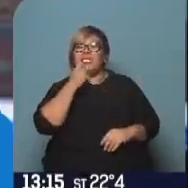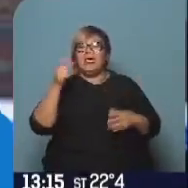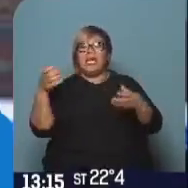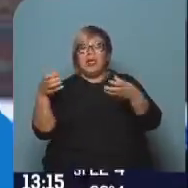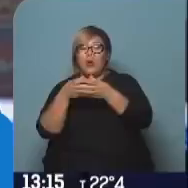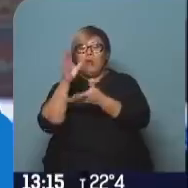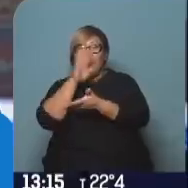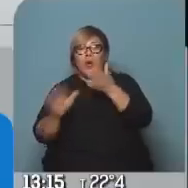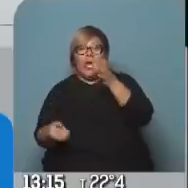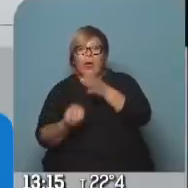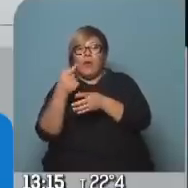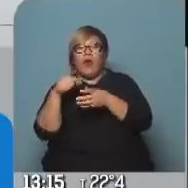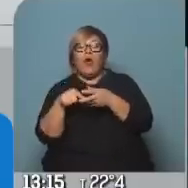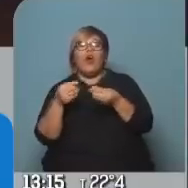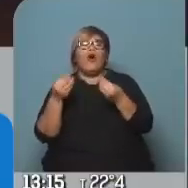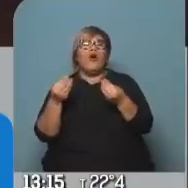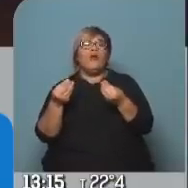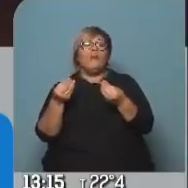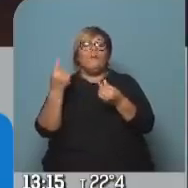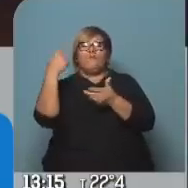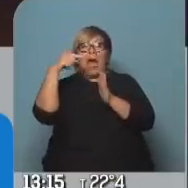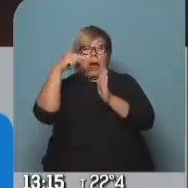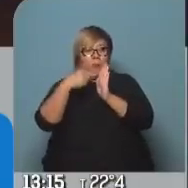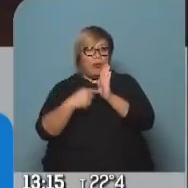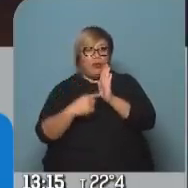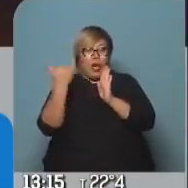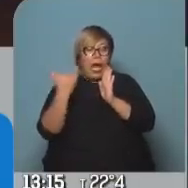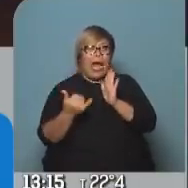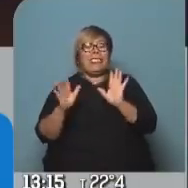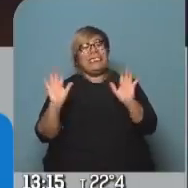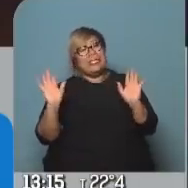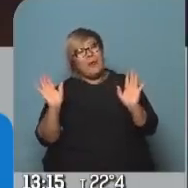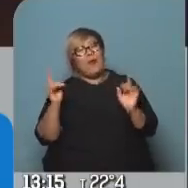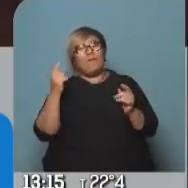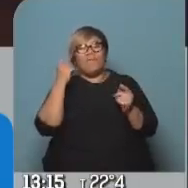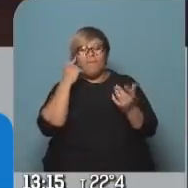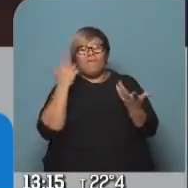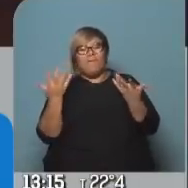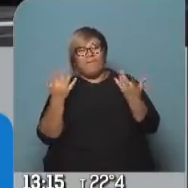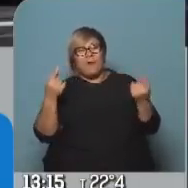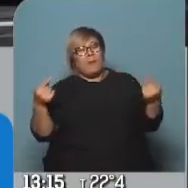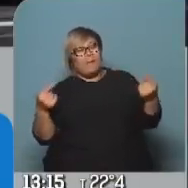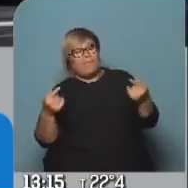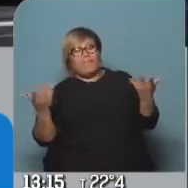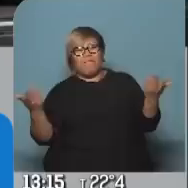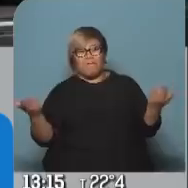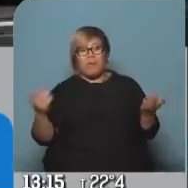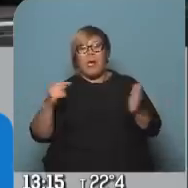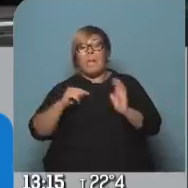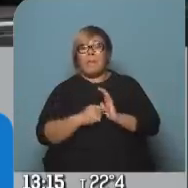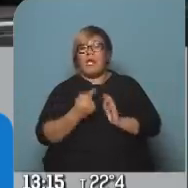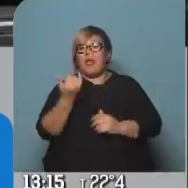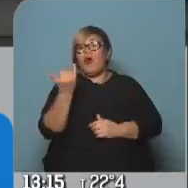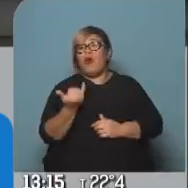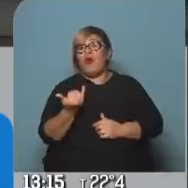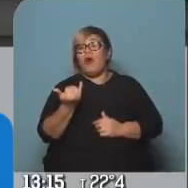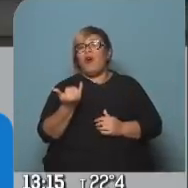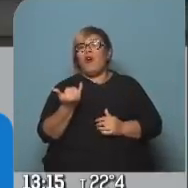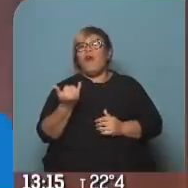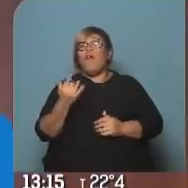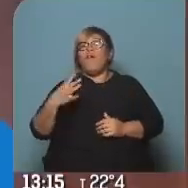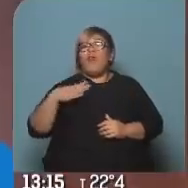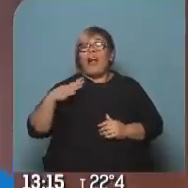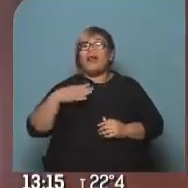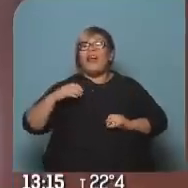una situación, como decía Natalia, bastante ambigua en este sentido y con quizás organismos que hoy no está muy claro cuál es